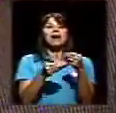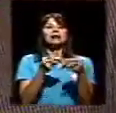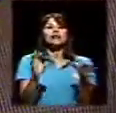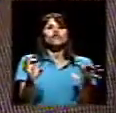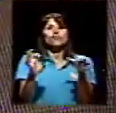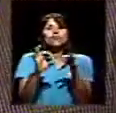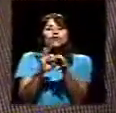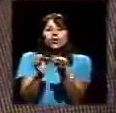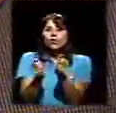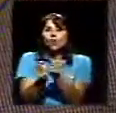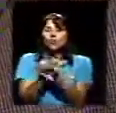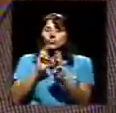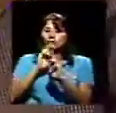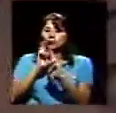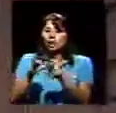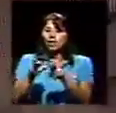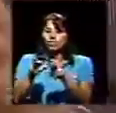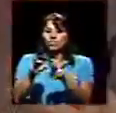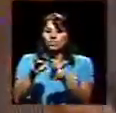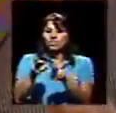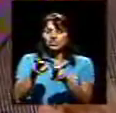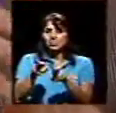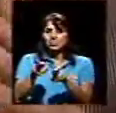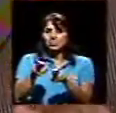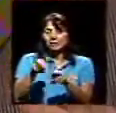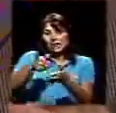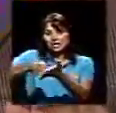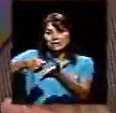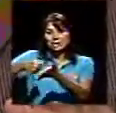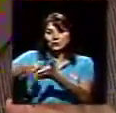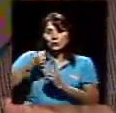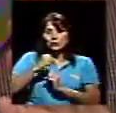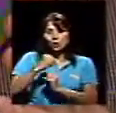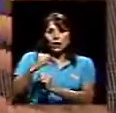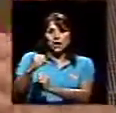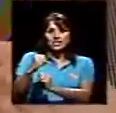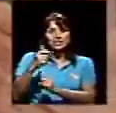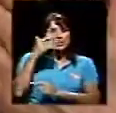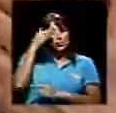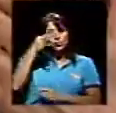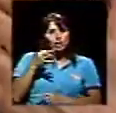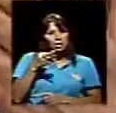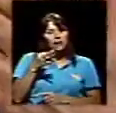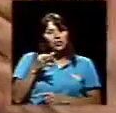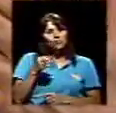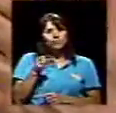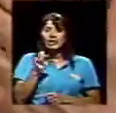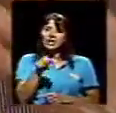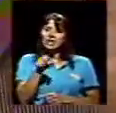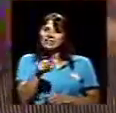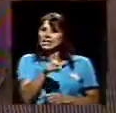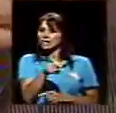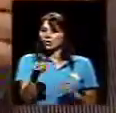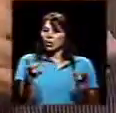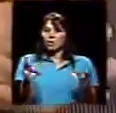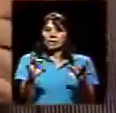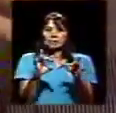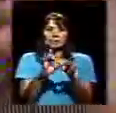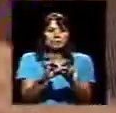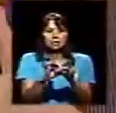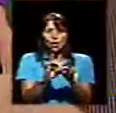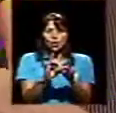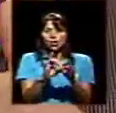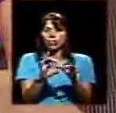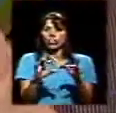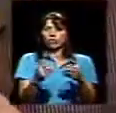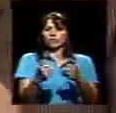tanto, coincidimos, creo, en que hay una distancia y en que los procesos electorales, en un